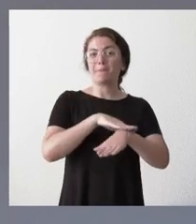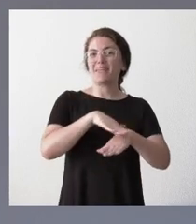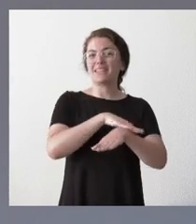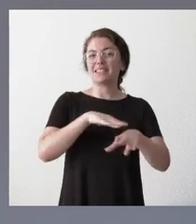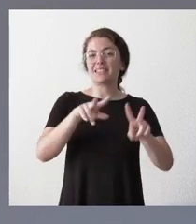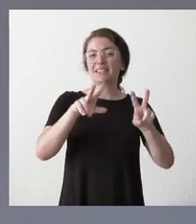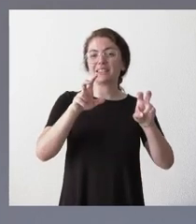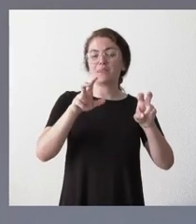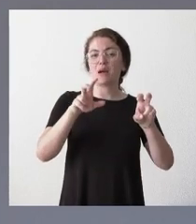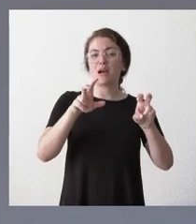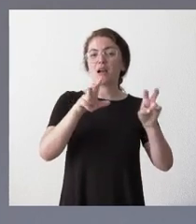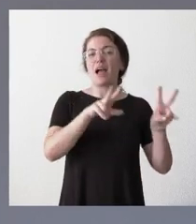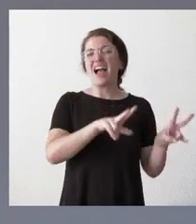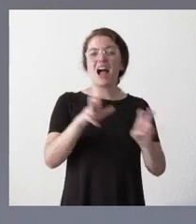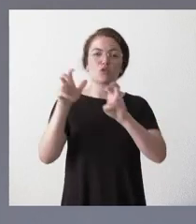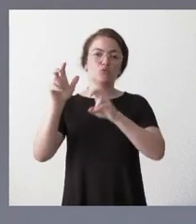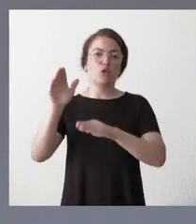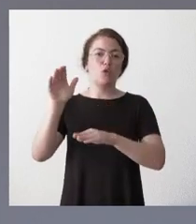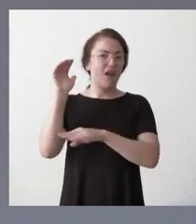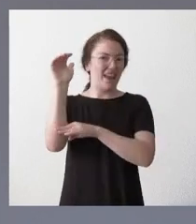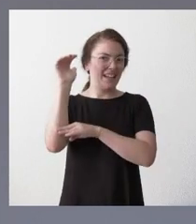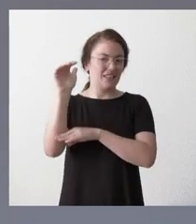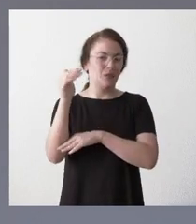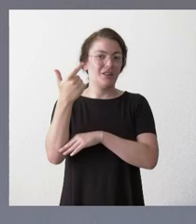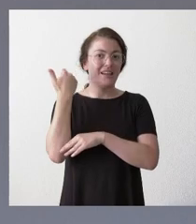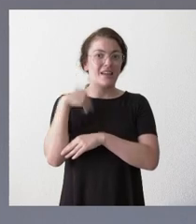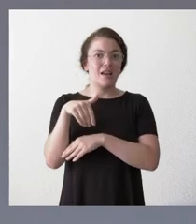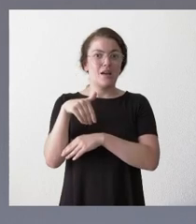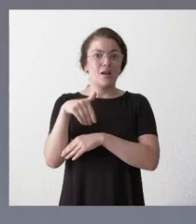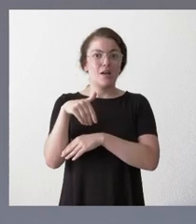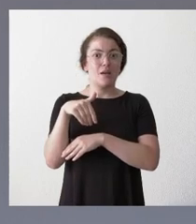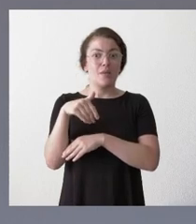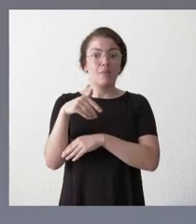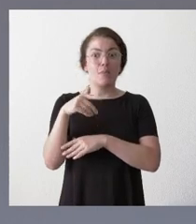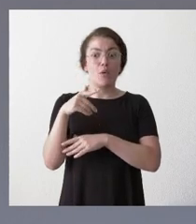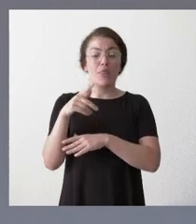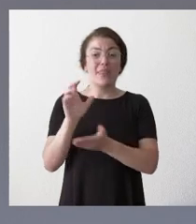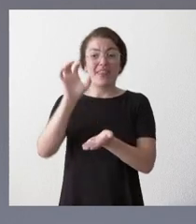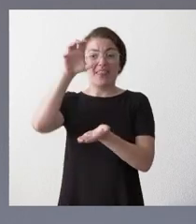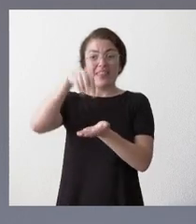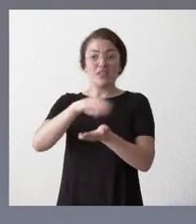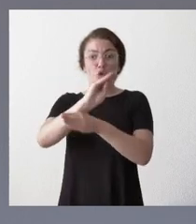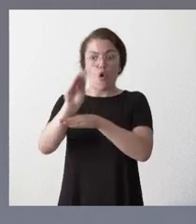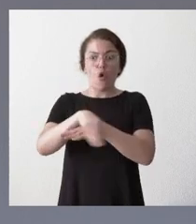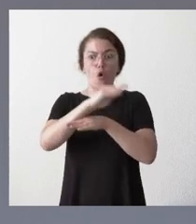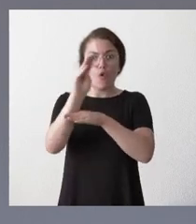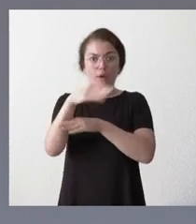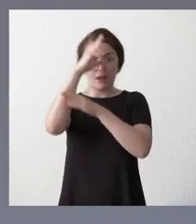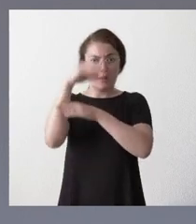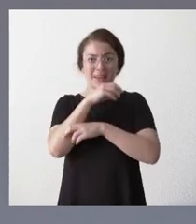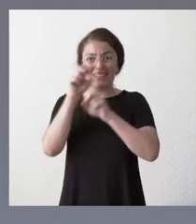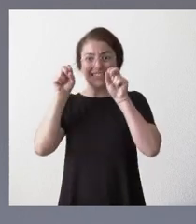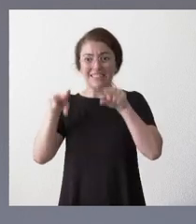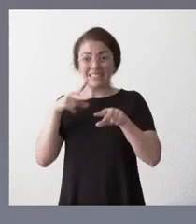Asuntos Exteriores, llegó un orfanato entero. En este caso, la comunidad de Castilla y León, eran 85 los